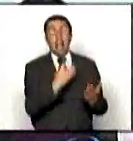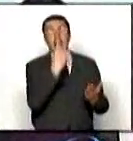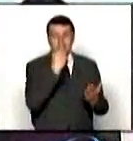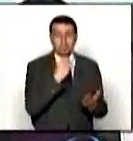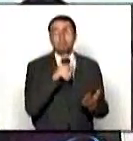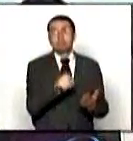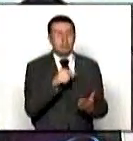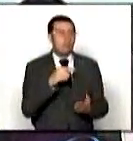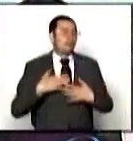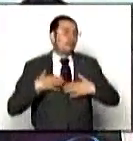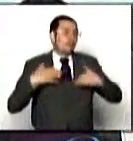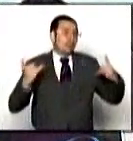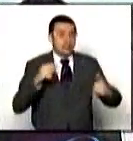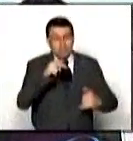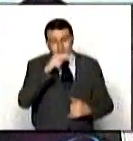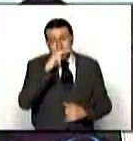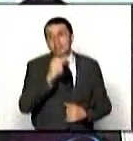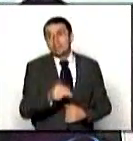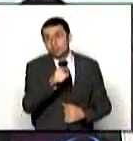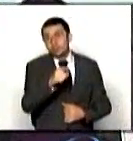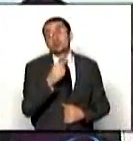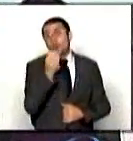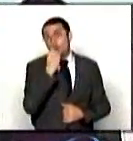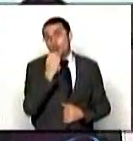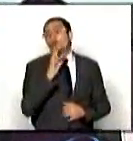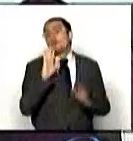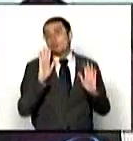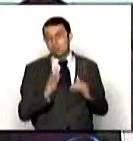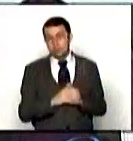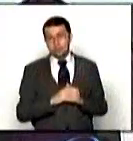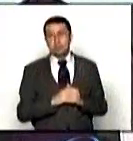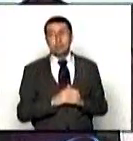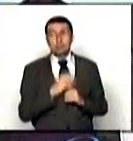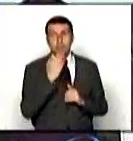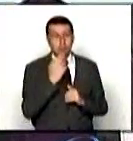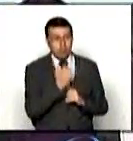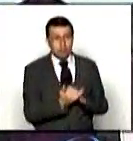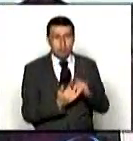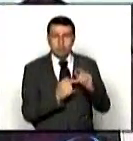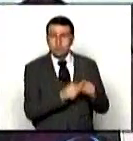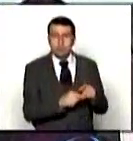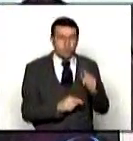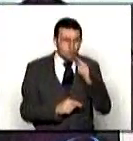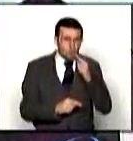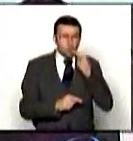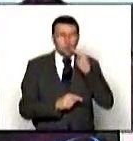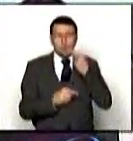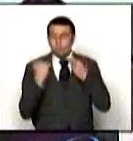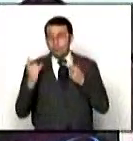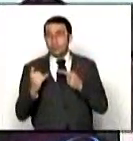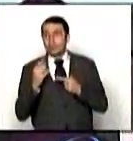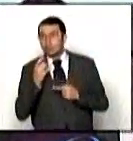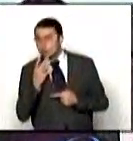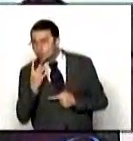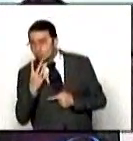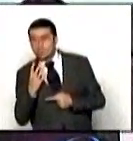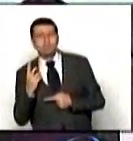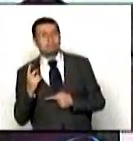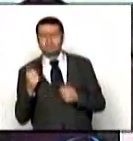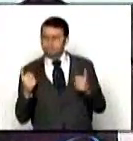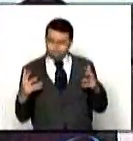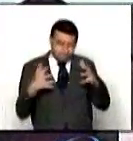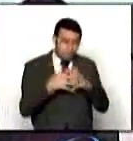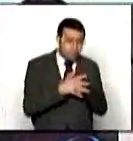niño feliz. Otra recomendación para las frutas es no mezclar, obviamente, frutas ácidas con frutas dulces, porque eso genera algunos ácidos que no son buenos para el